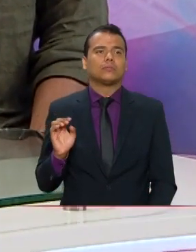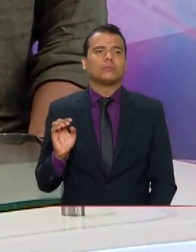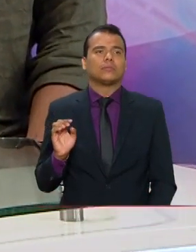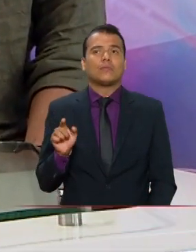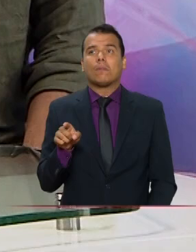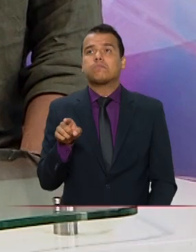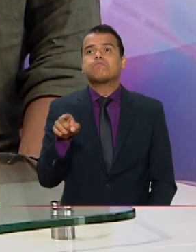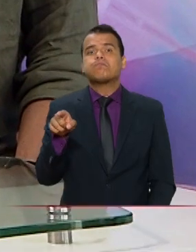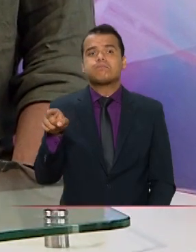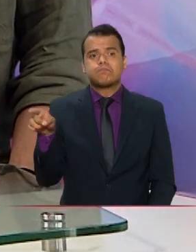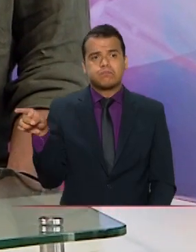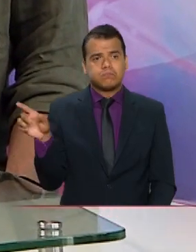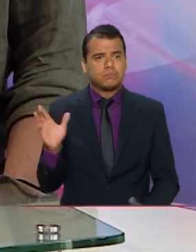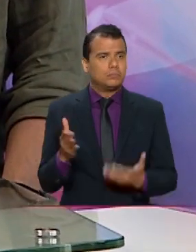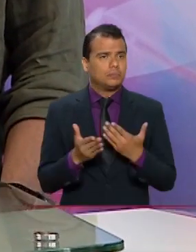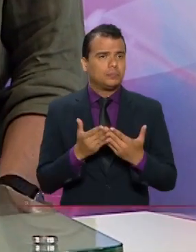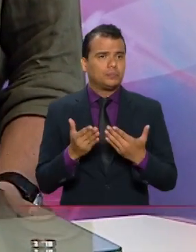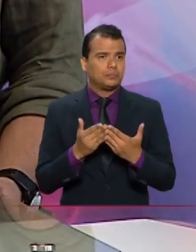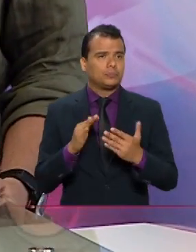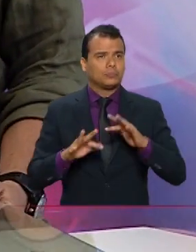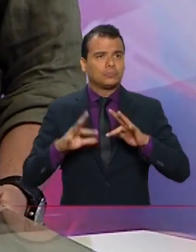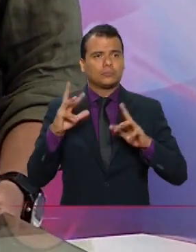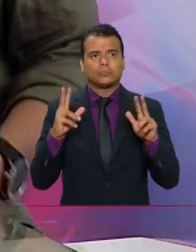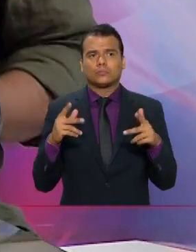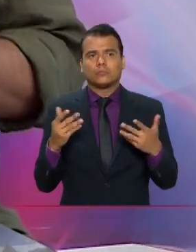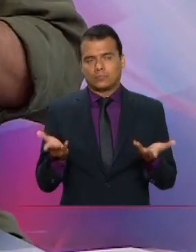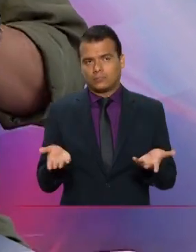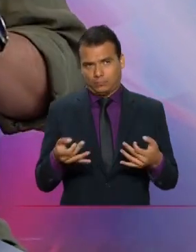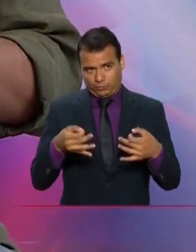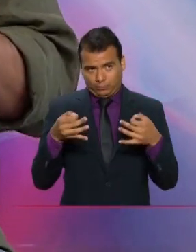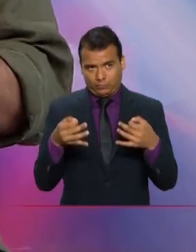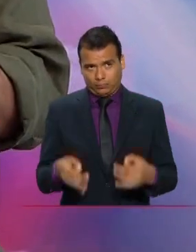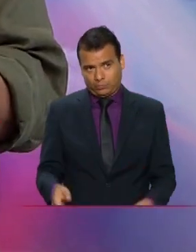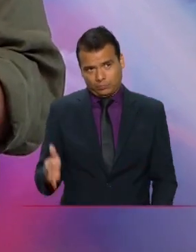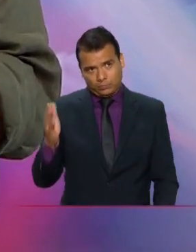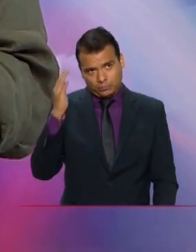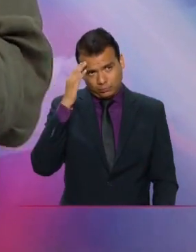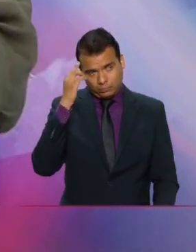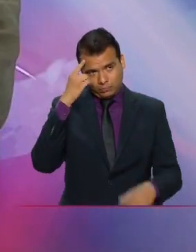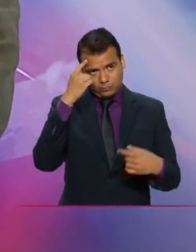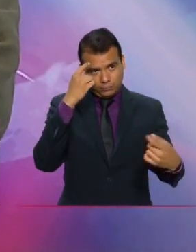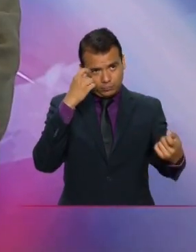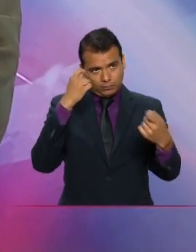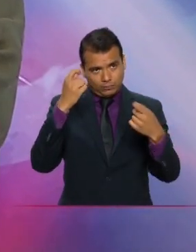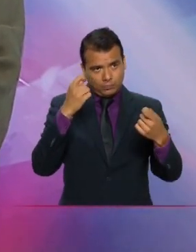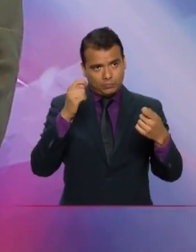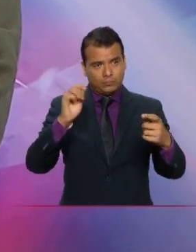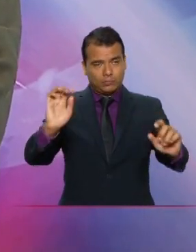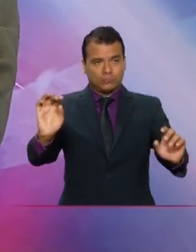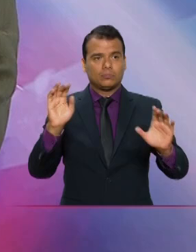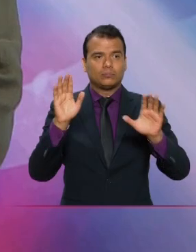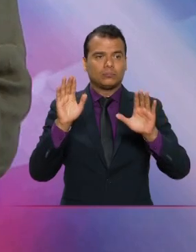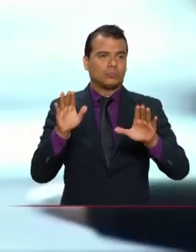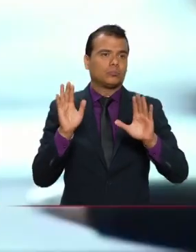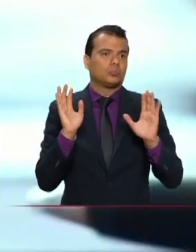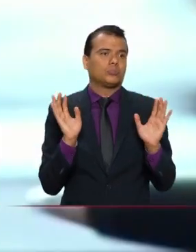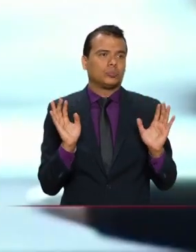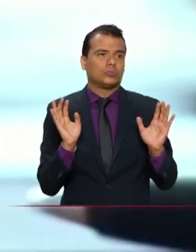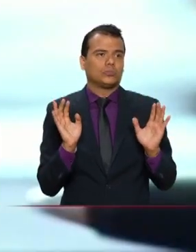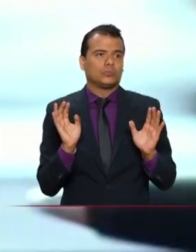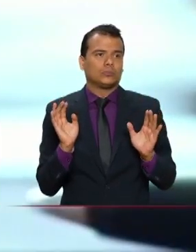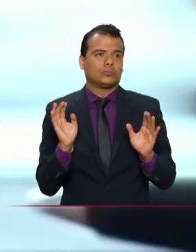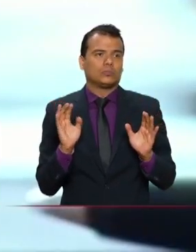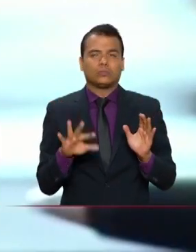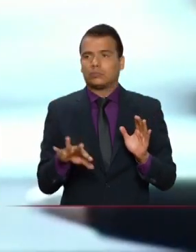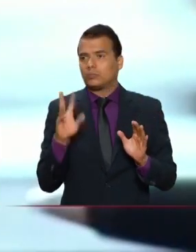tanta vulnerabilidad? Claro, fíjate que nuevamente encontraron la forma de llevar el fraude a un